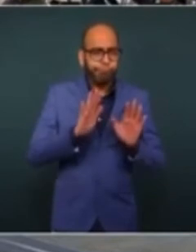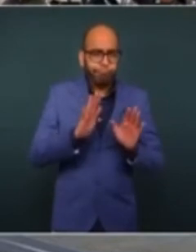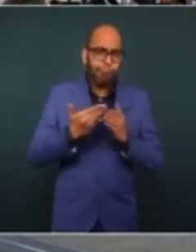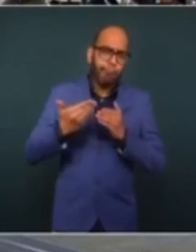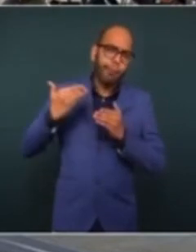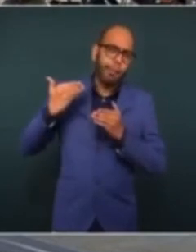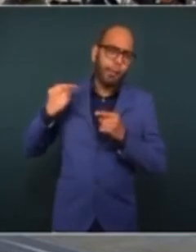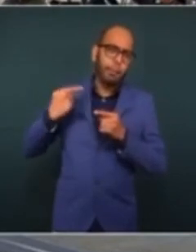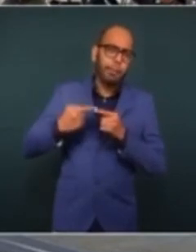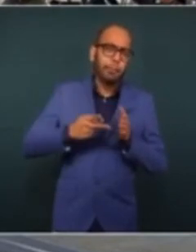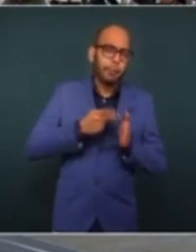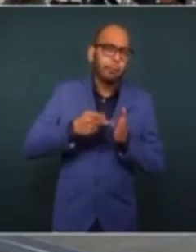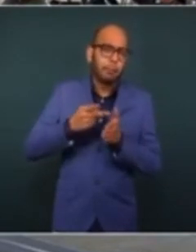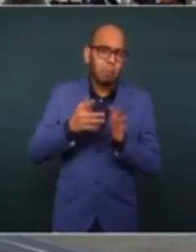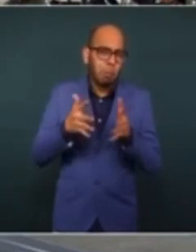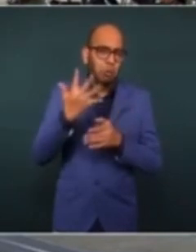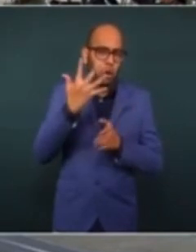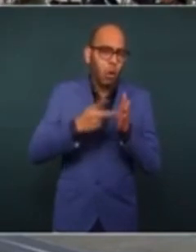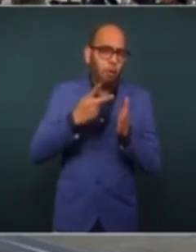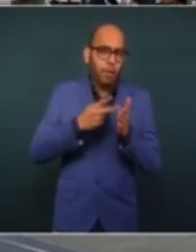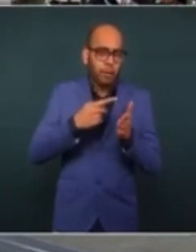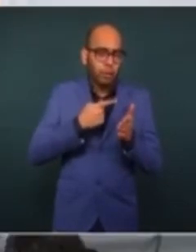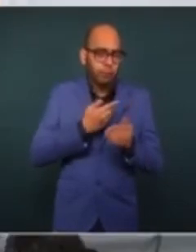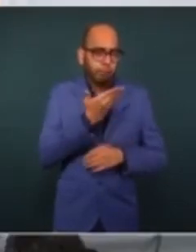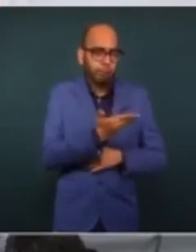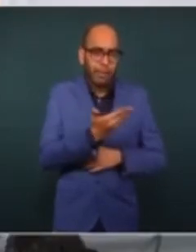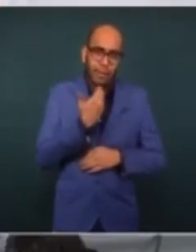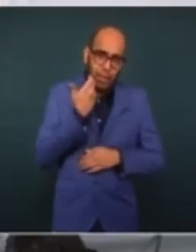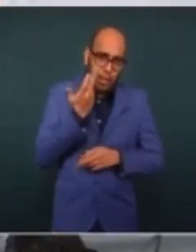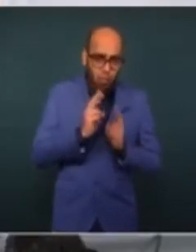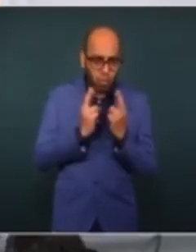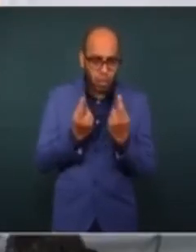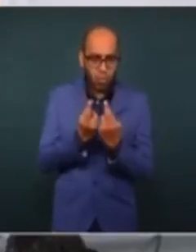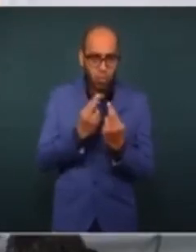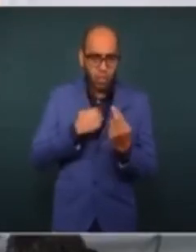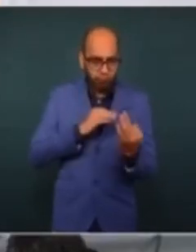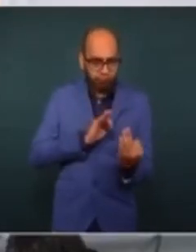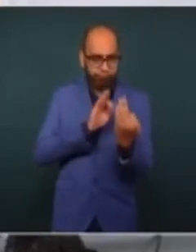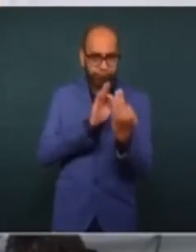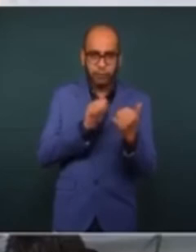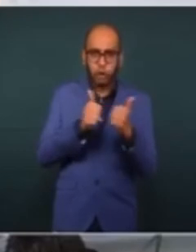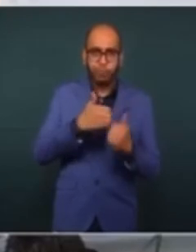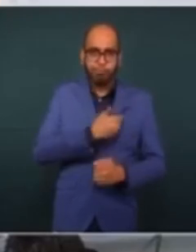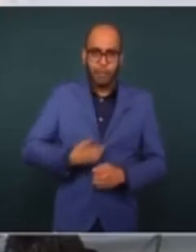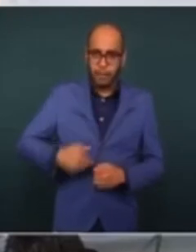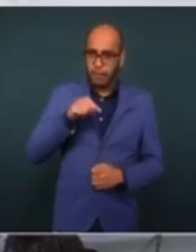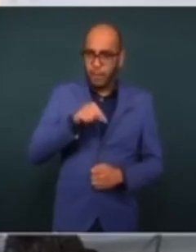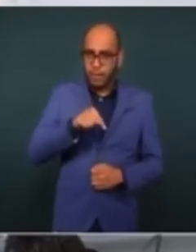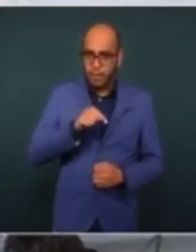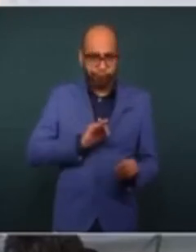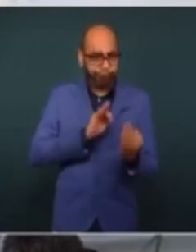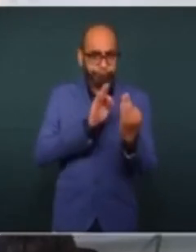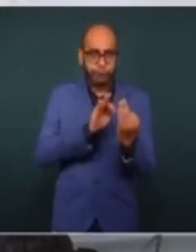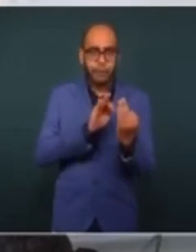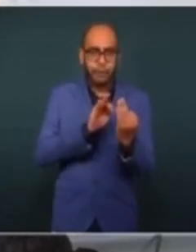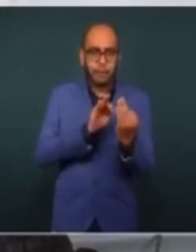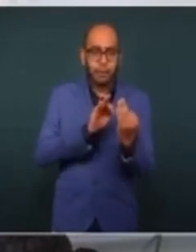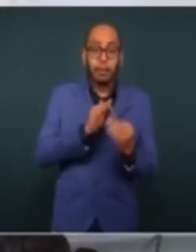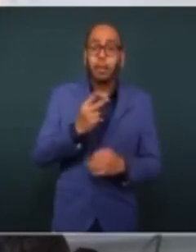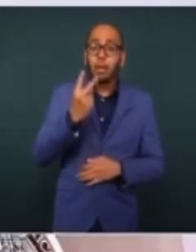varias veces, quizá 5 veces, quiero reunirme con él para platicar, y en el marco de la crisis le hemos enviado al